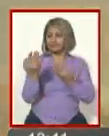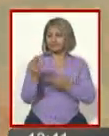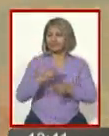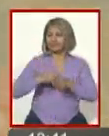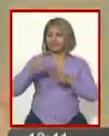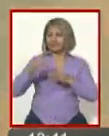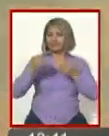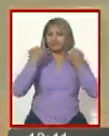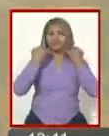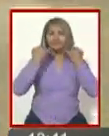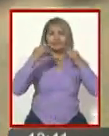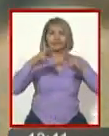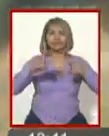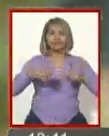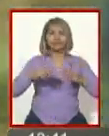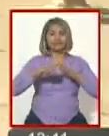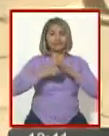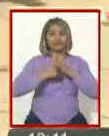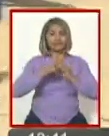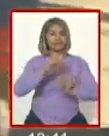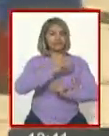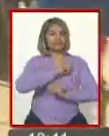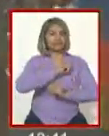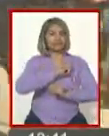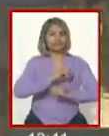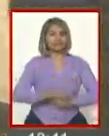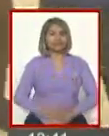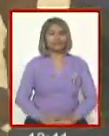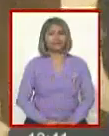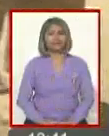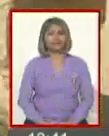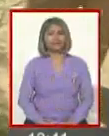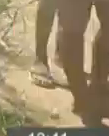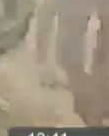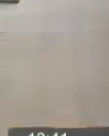los resultados de la investigación que iniciaron los efectivos policiales.